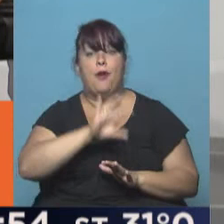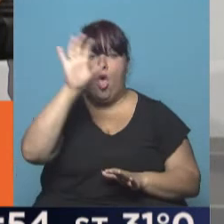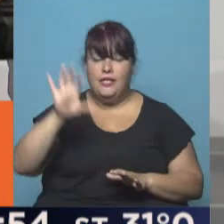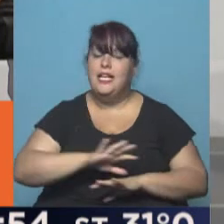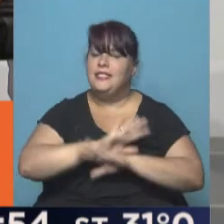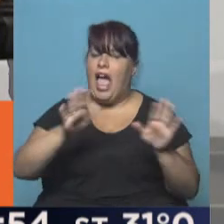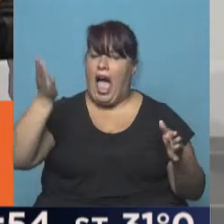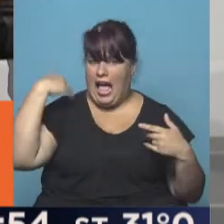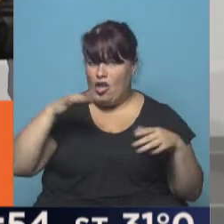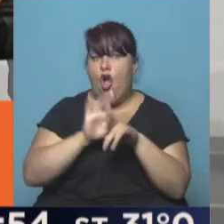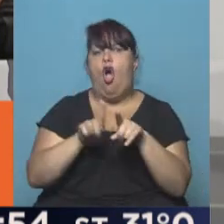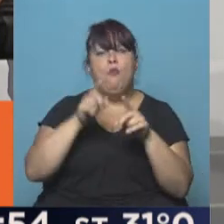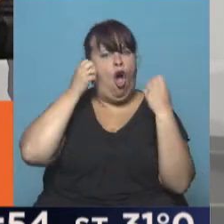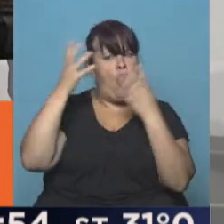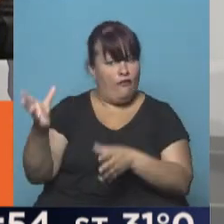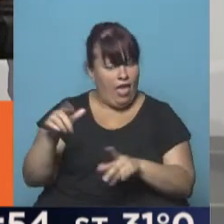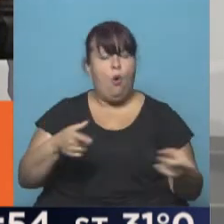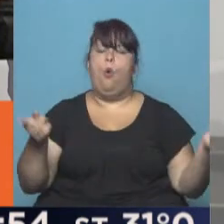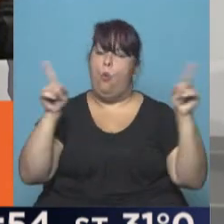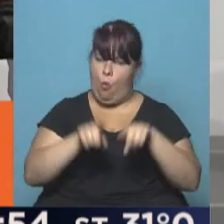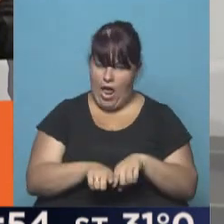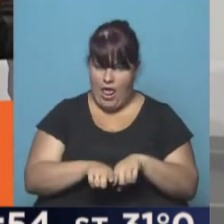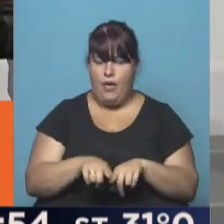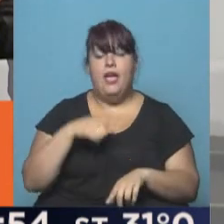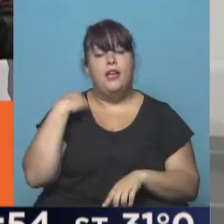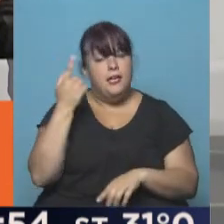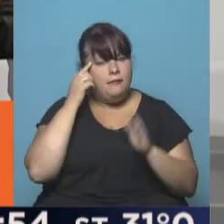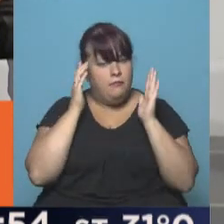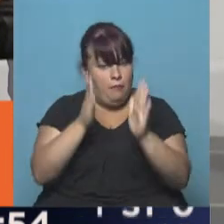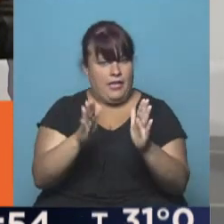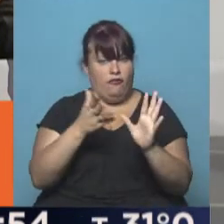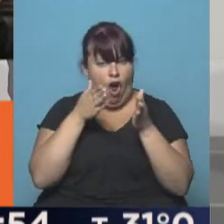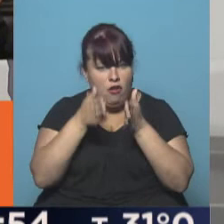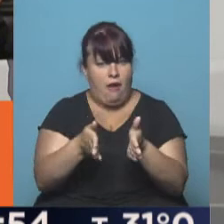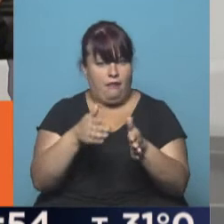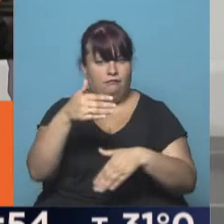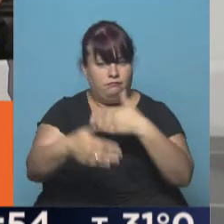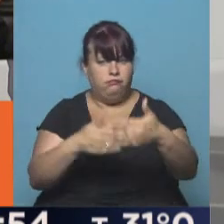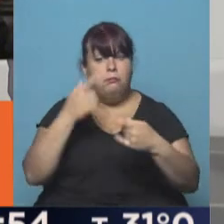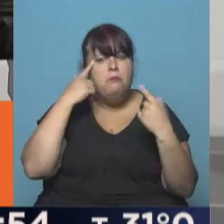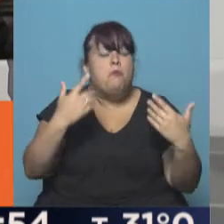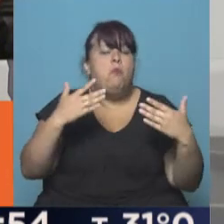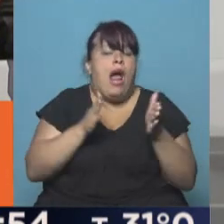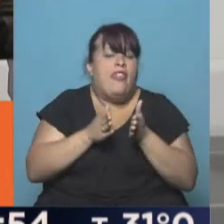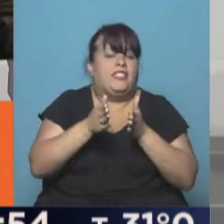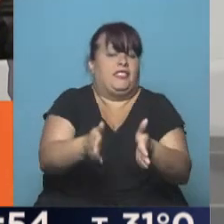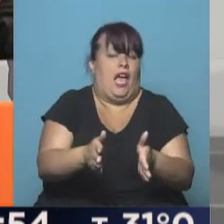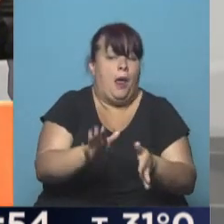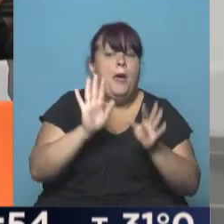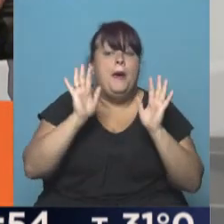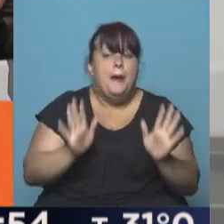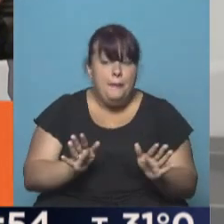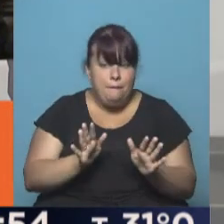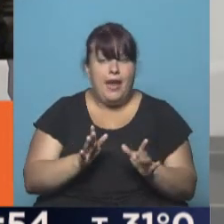habían olvidado. Y nos marcamos un camino posible,